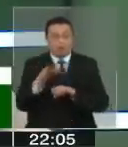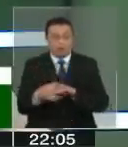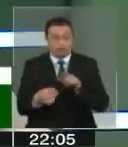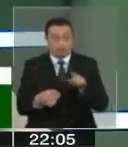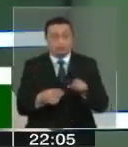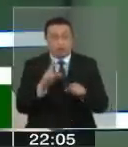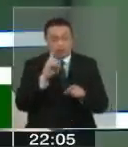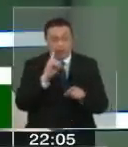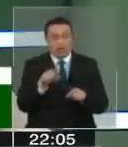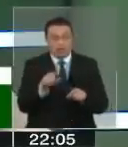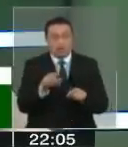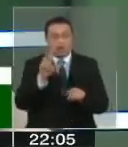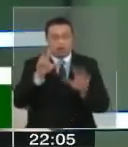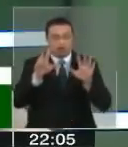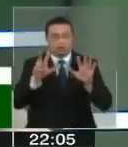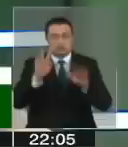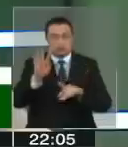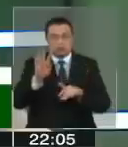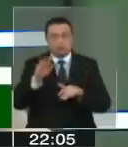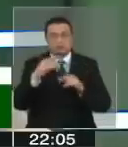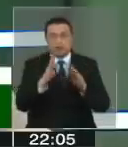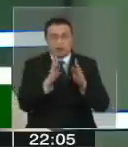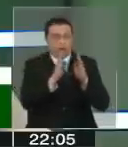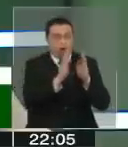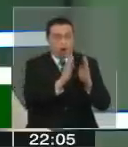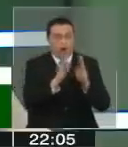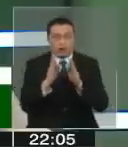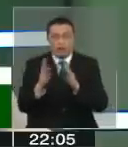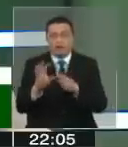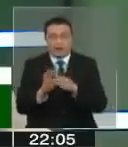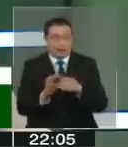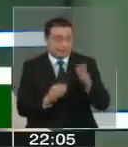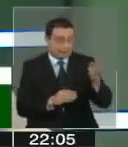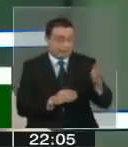84 niños que están totalmente ordenados, gracias a ti,